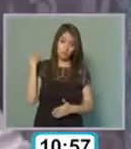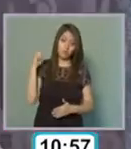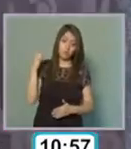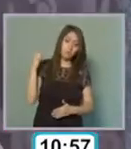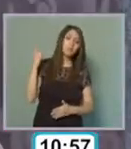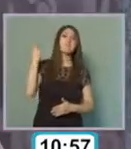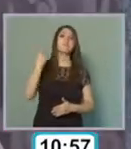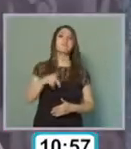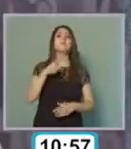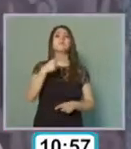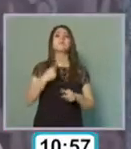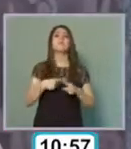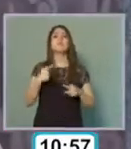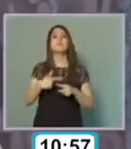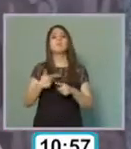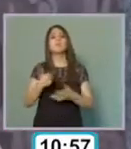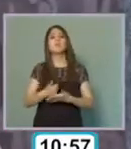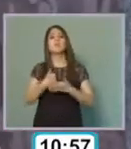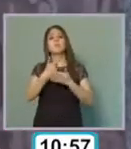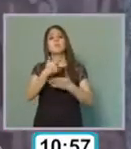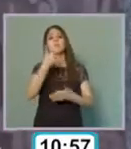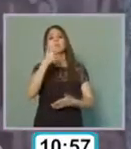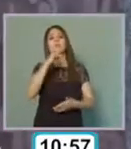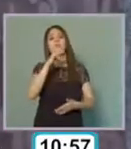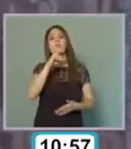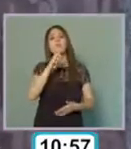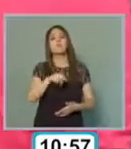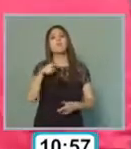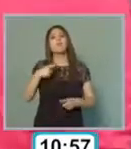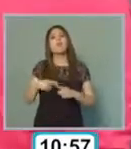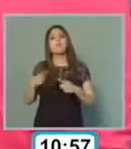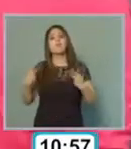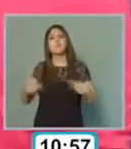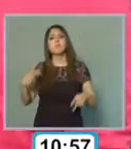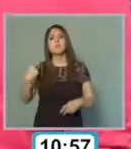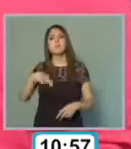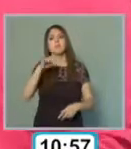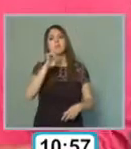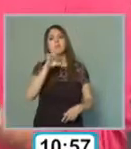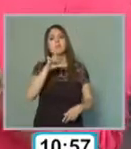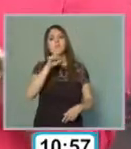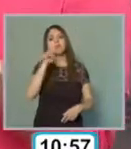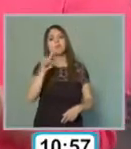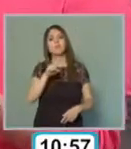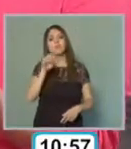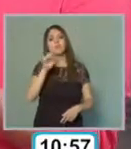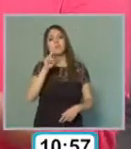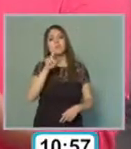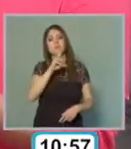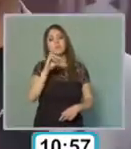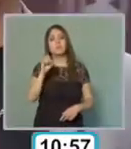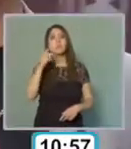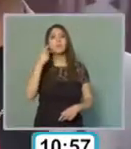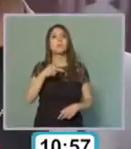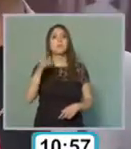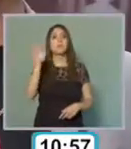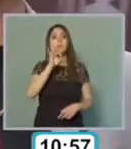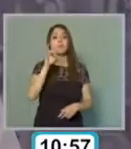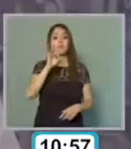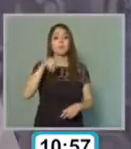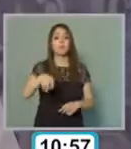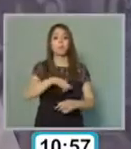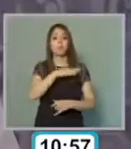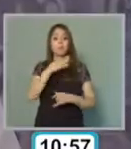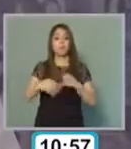pues, se los hizo el guión? pues le dicen el zorro, no sé. Ah, ok. Ok, muy bien. Entonces, para finales de este año yo creo va a salir